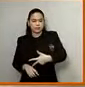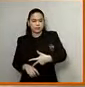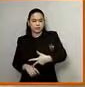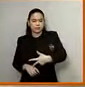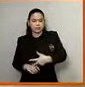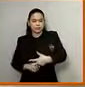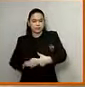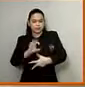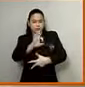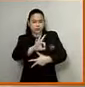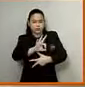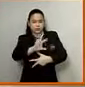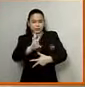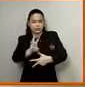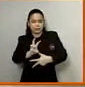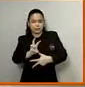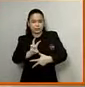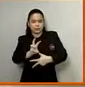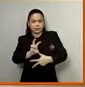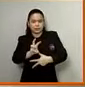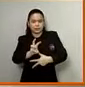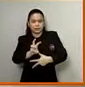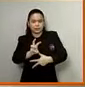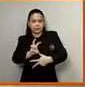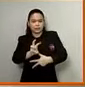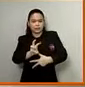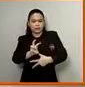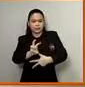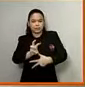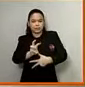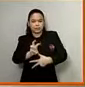es el 96. Segundo número